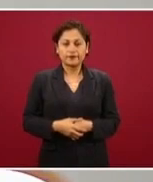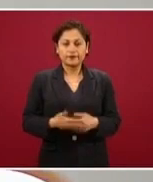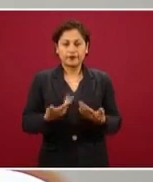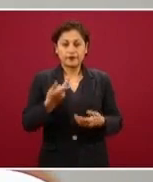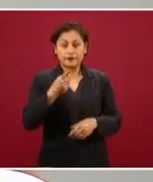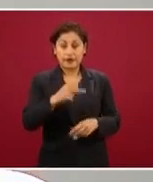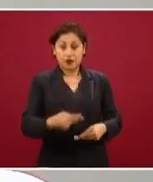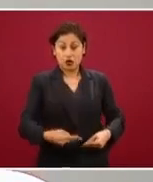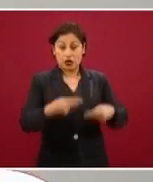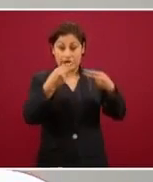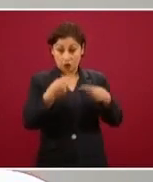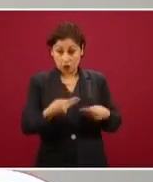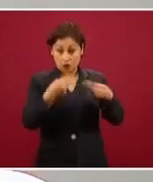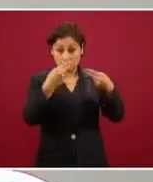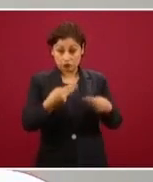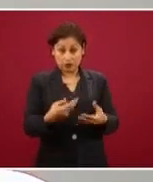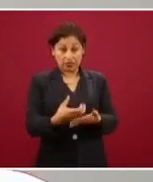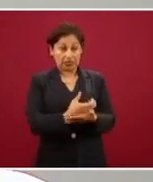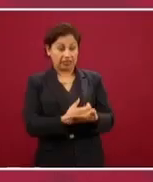No,